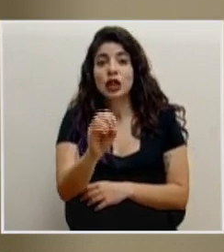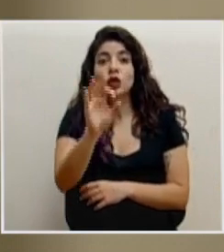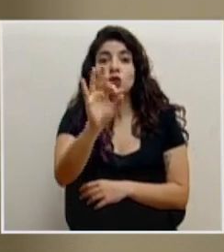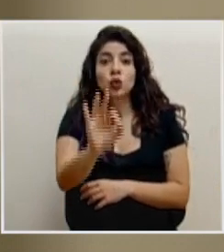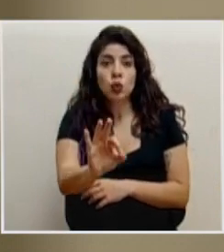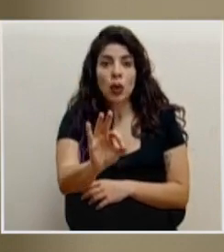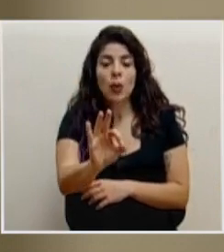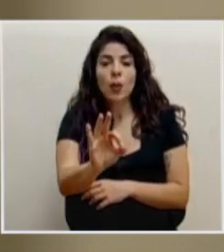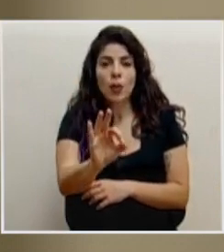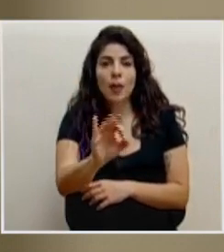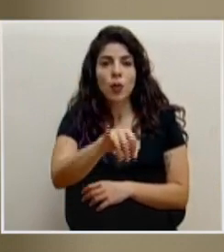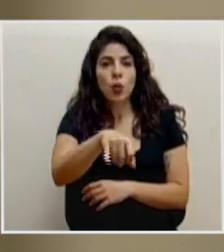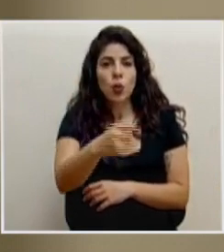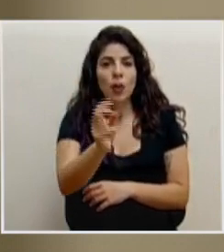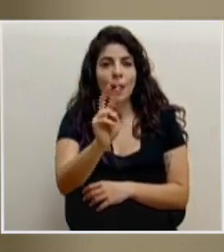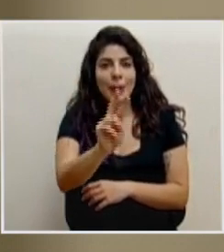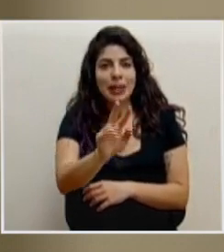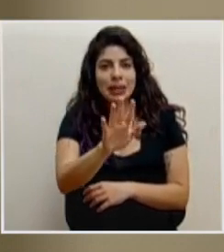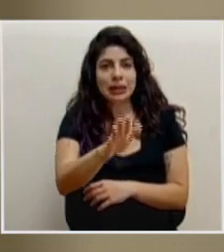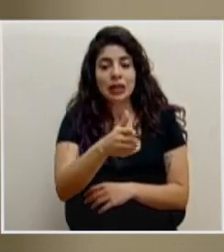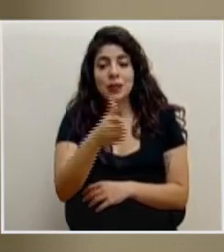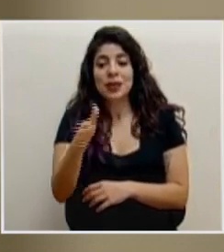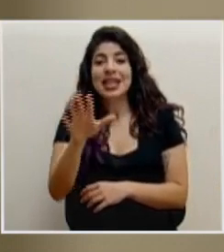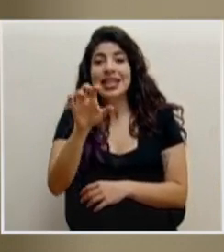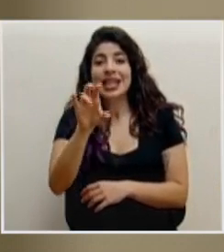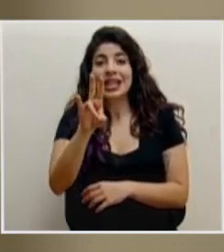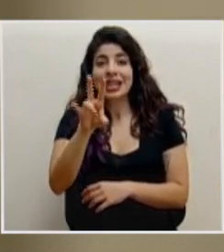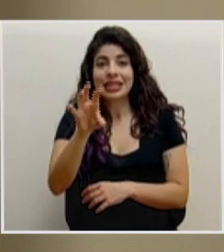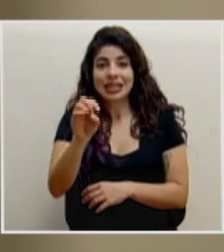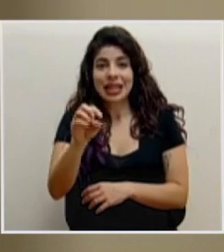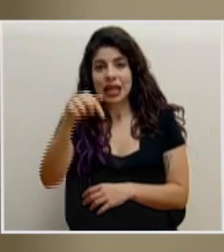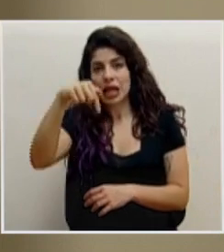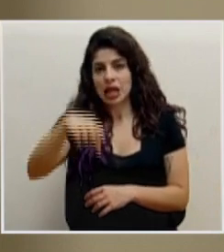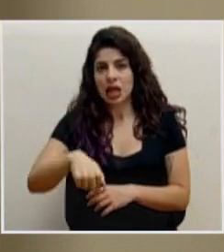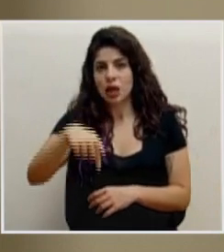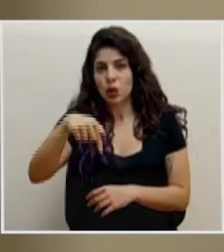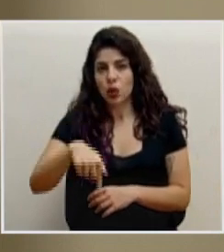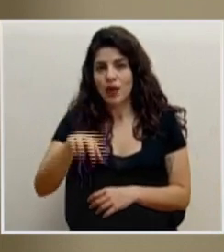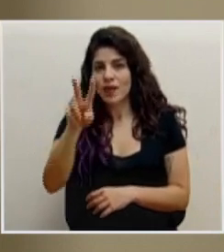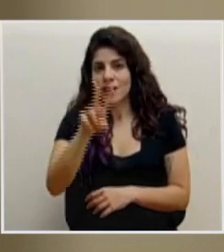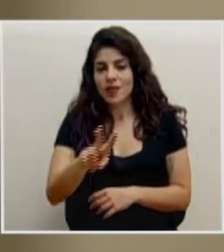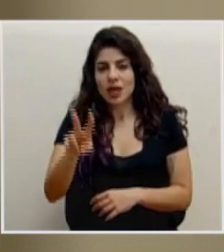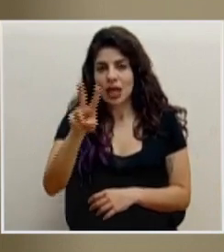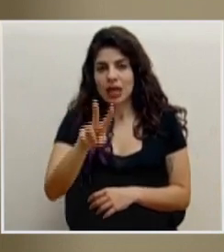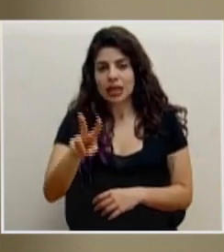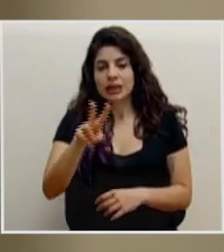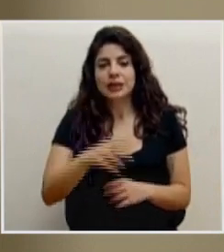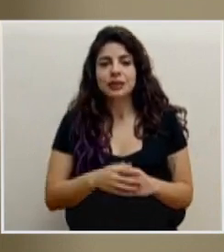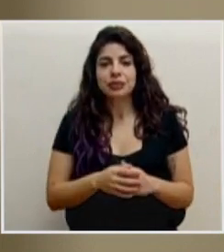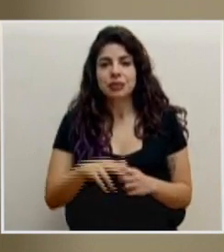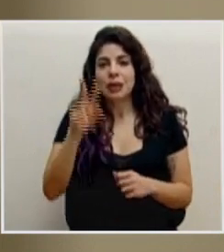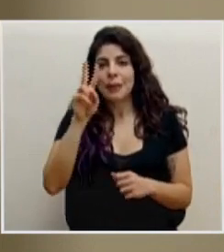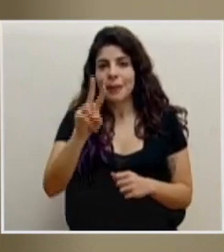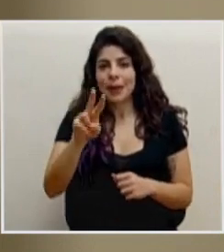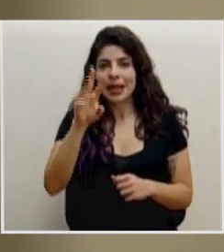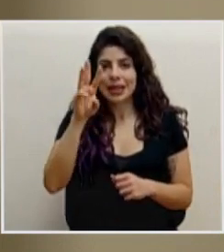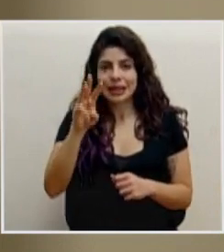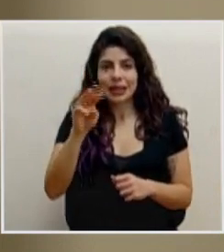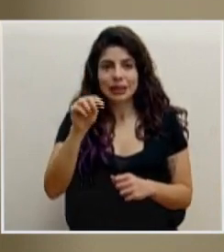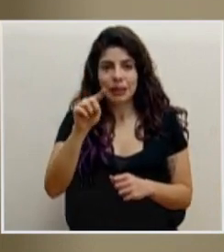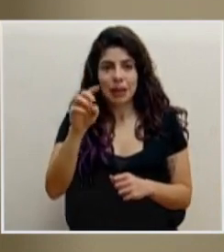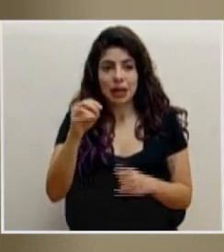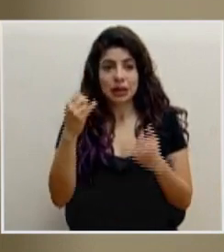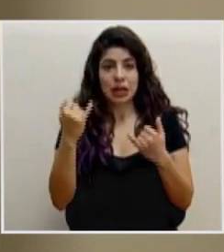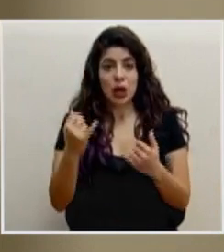casos el jueves 25 y 570 casos hoy, viernes 26 de